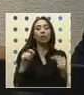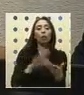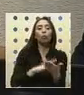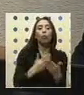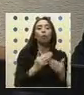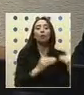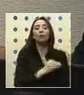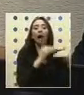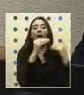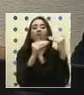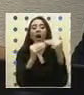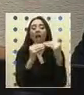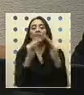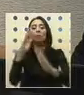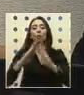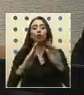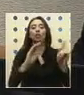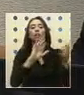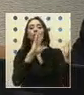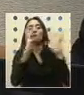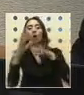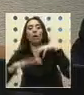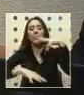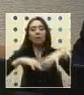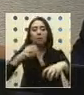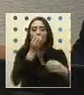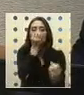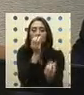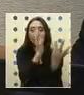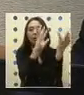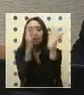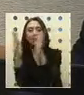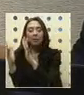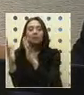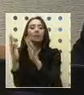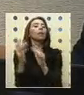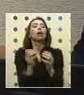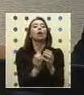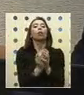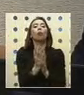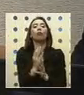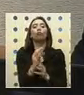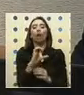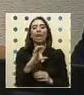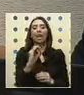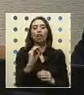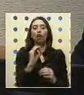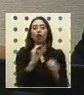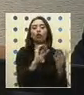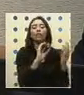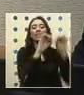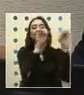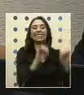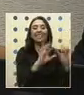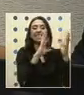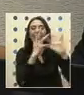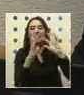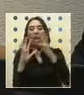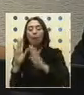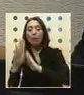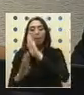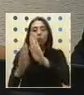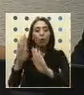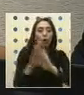en la protección de la biodiversidad, cuántos ecosistemas hemos protegido, cómo hemos avanzado en el